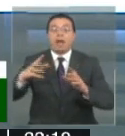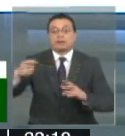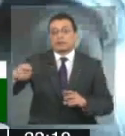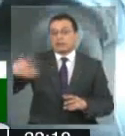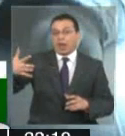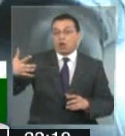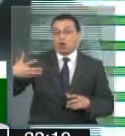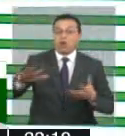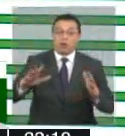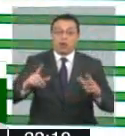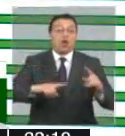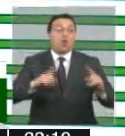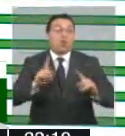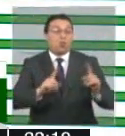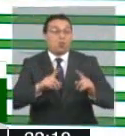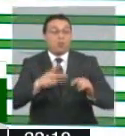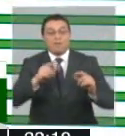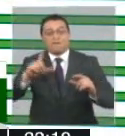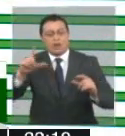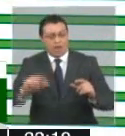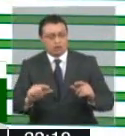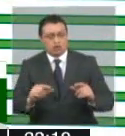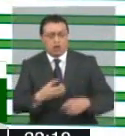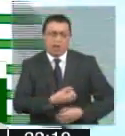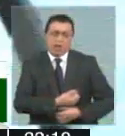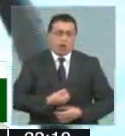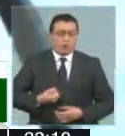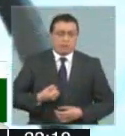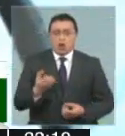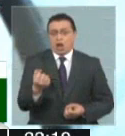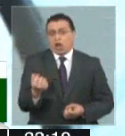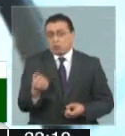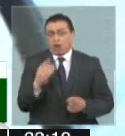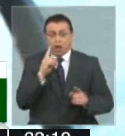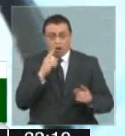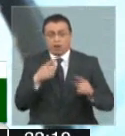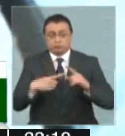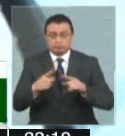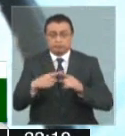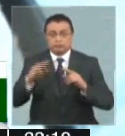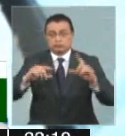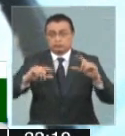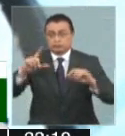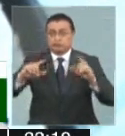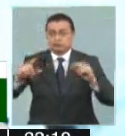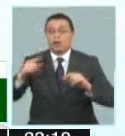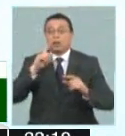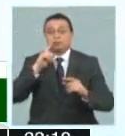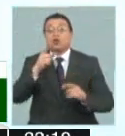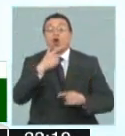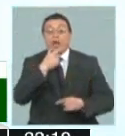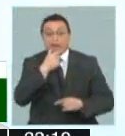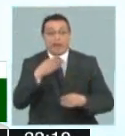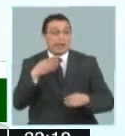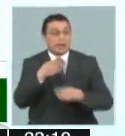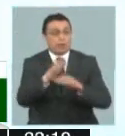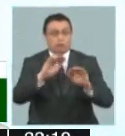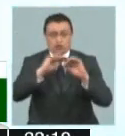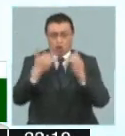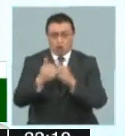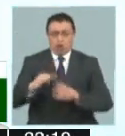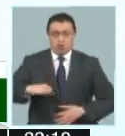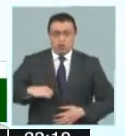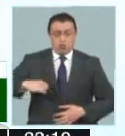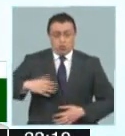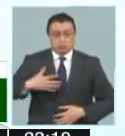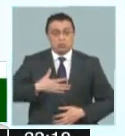algunos hay más caro, en otros hay súper barato. Entonces también es bastante segregador, porque si alguien quiere ir a todo lujo, está en una